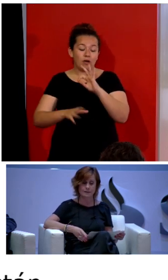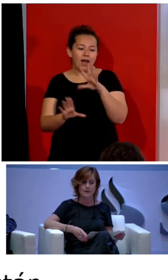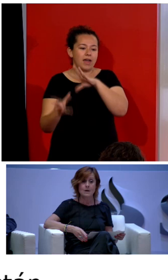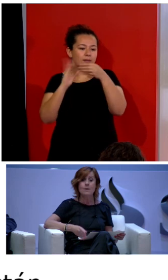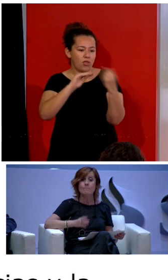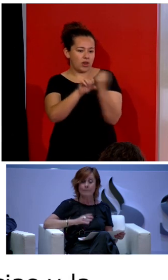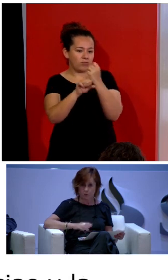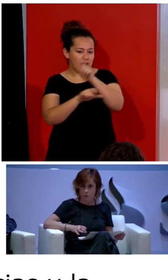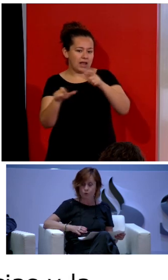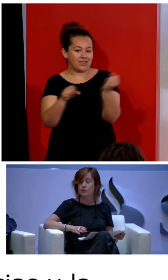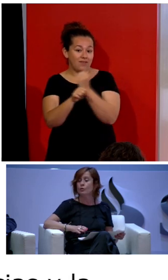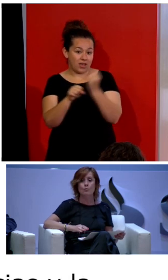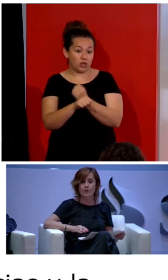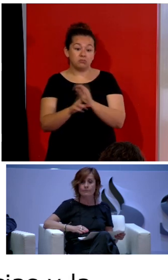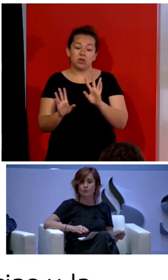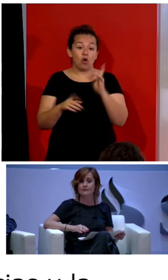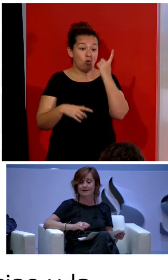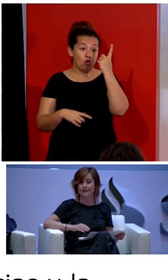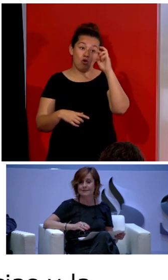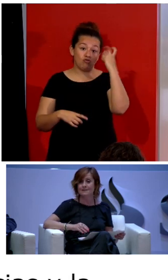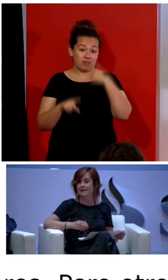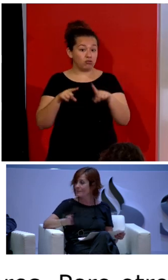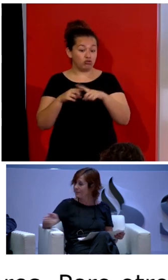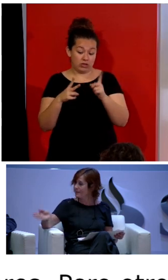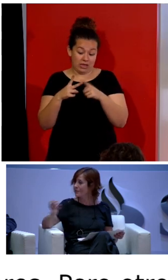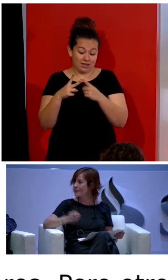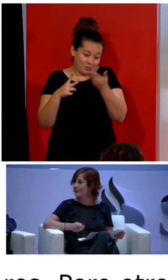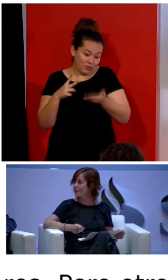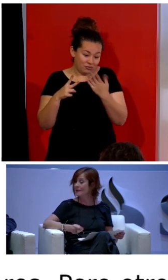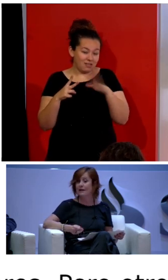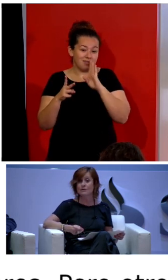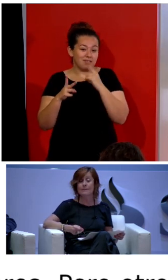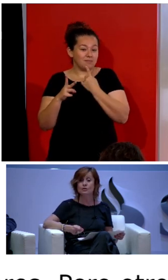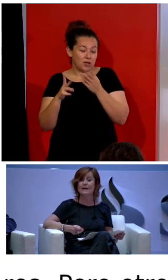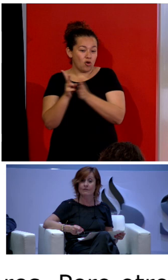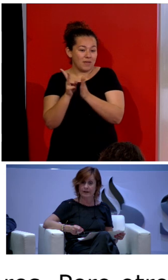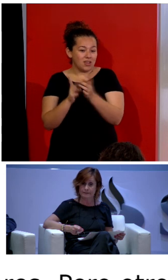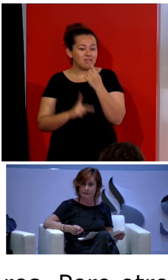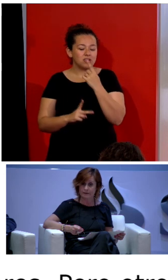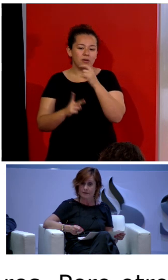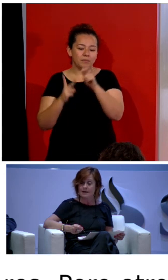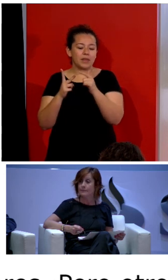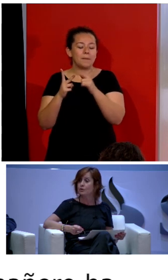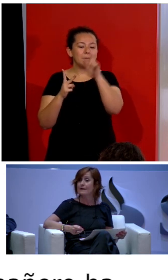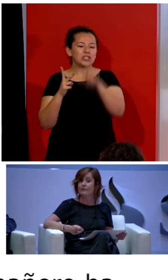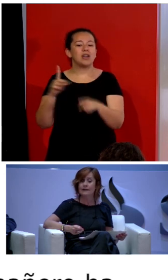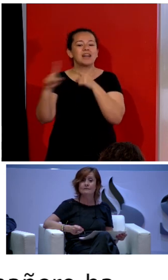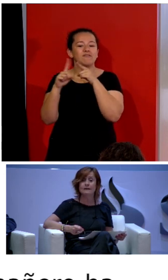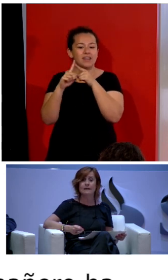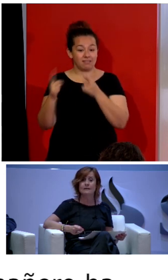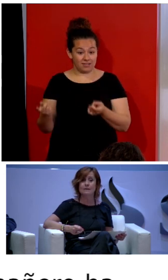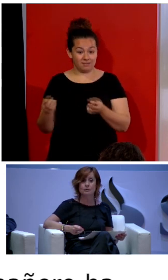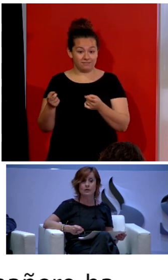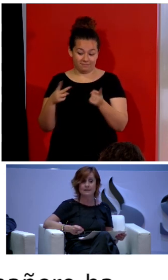trabajadores. Pero otro actor muy importante que antes mi compañero ha comentado es la persona referente. La persona